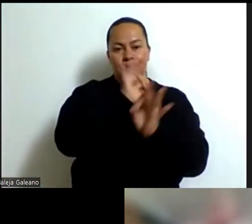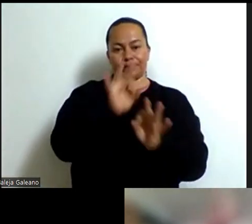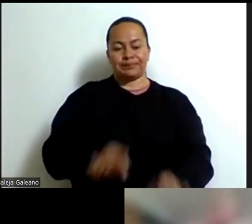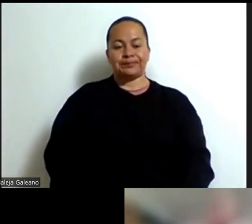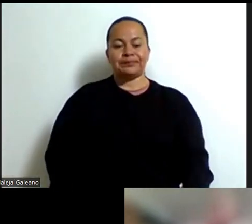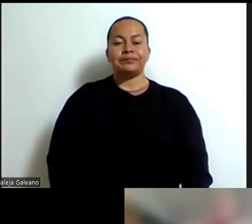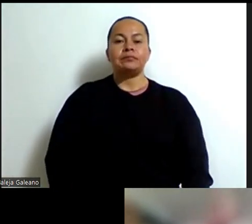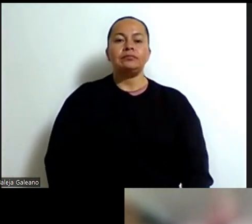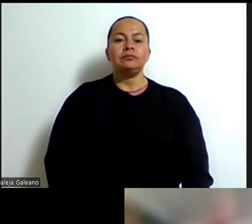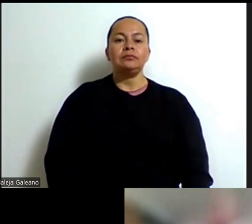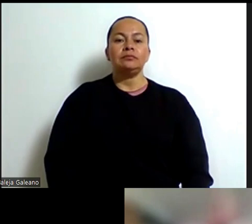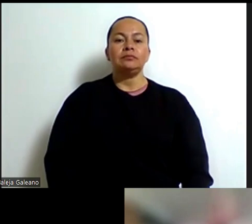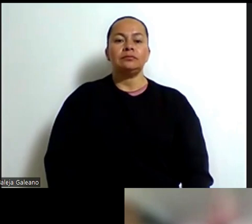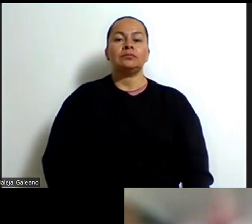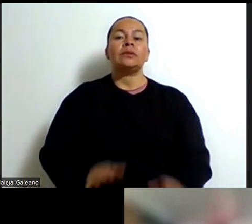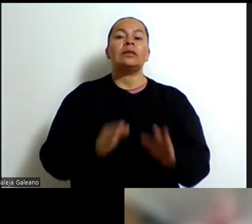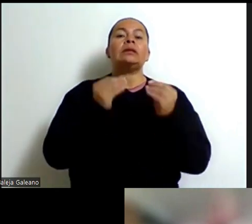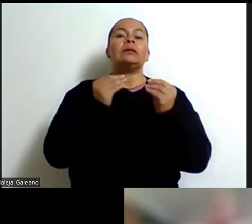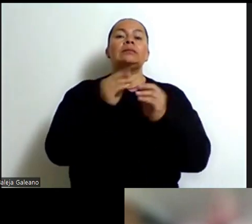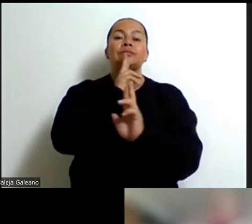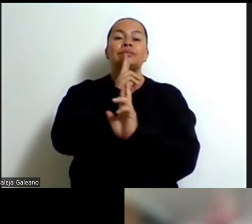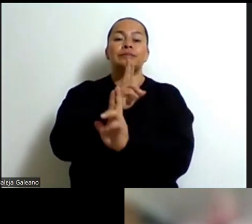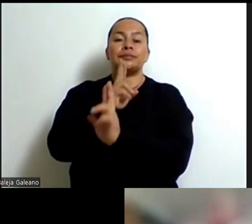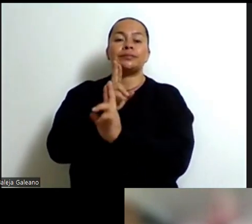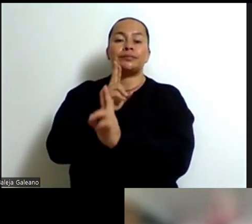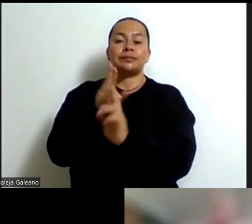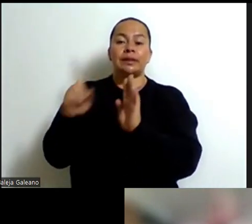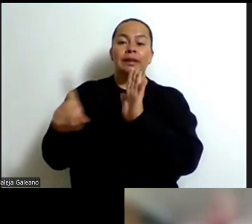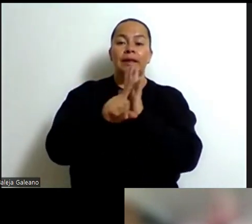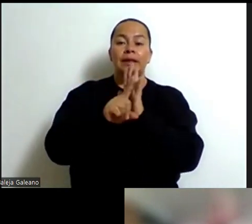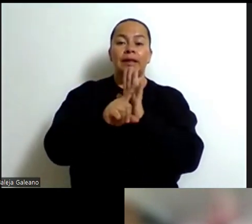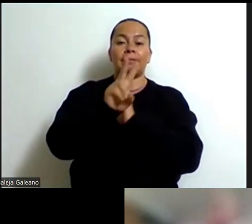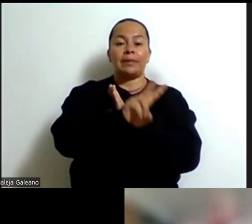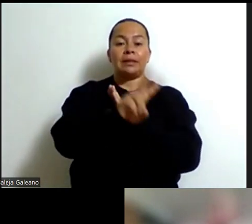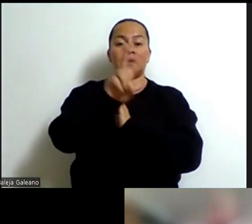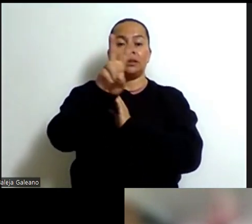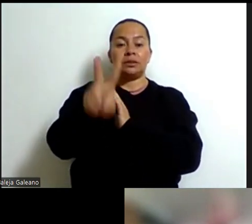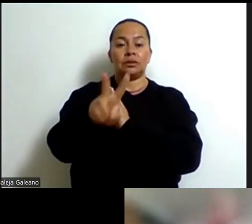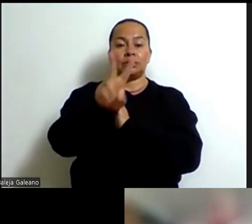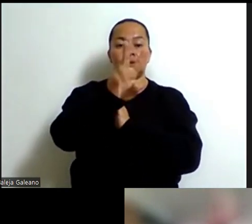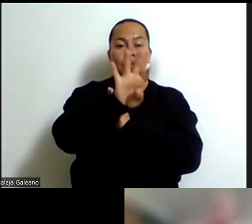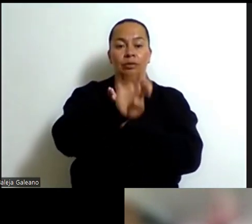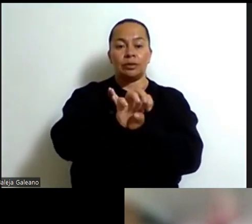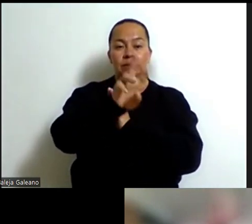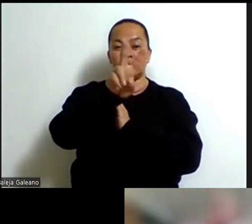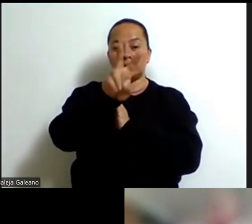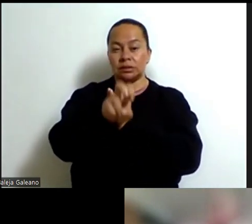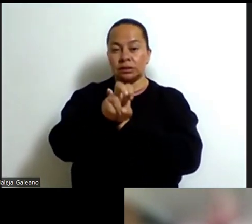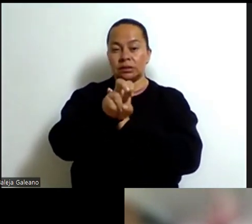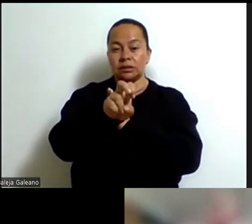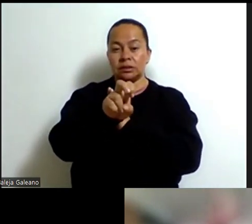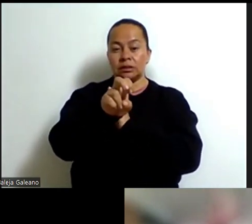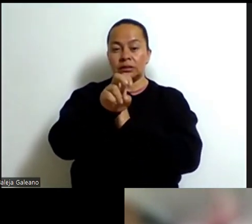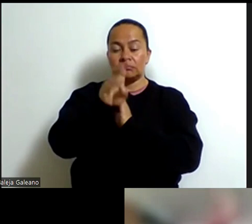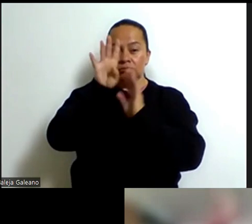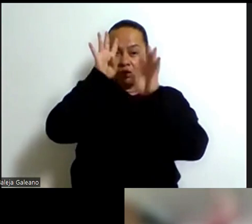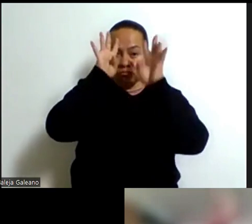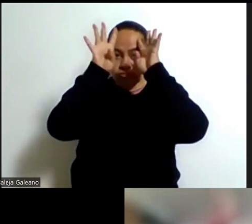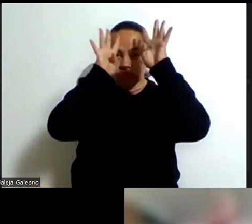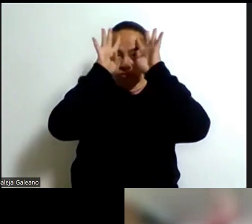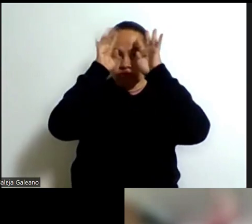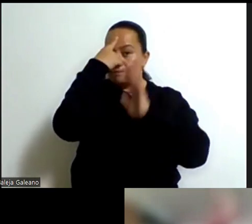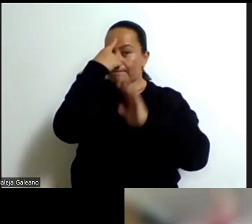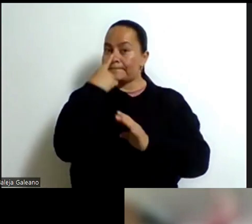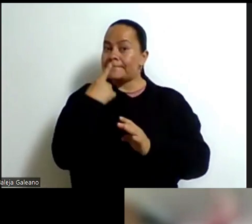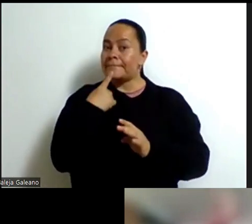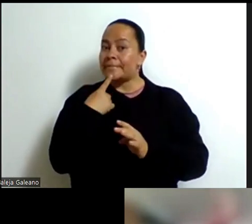eh Para responder a la ley 2297 en la creación del perfil como sabemos que es